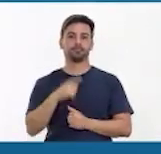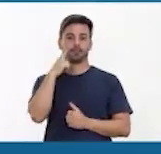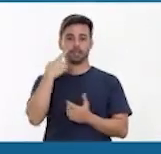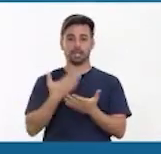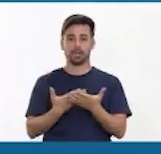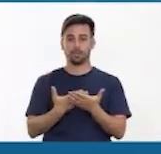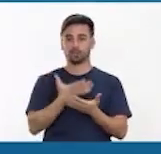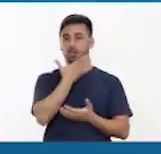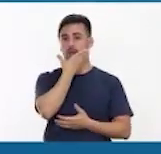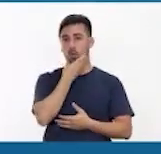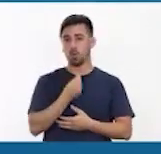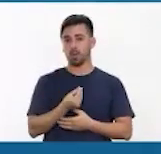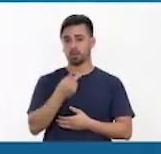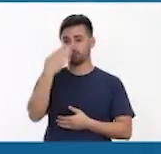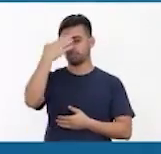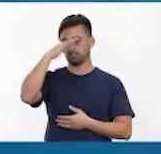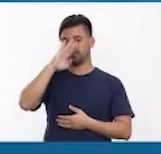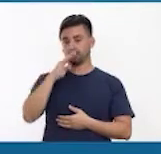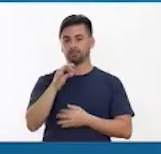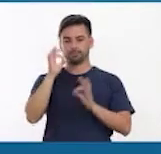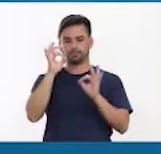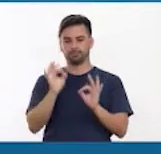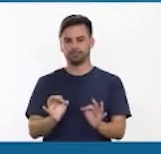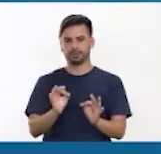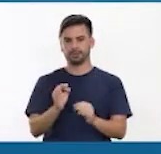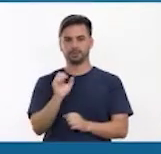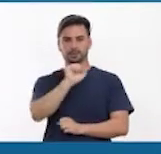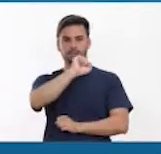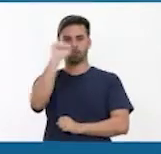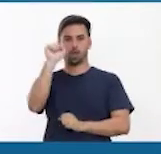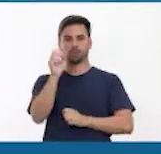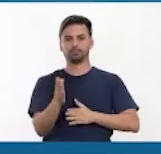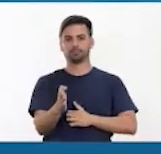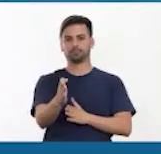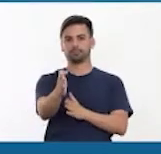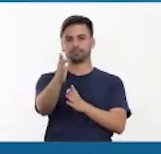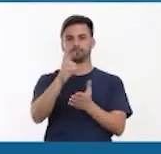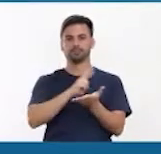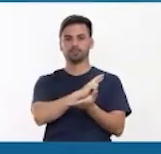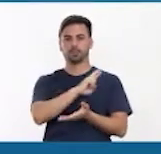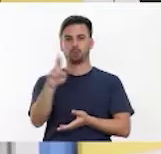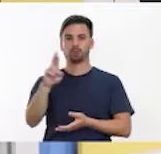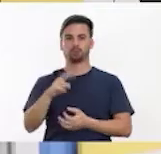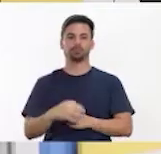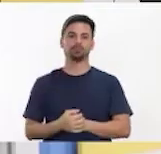en la juventud cubana está la garantía de la continuidad de la revolución.